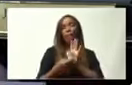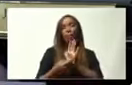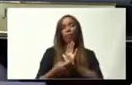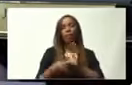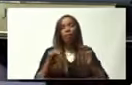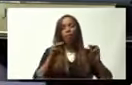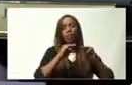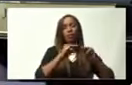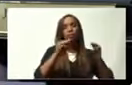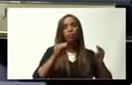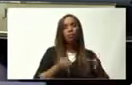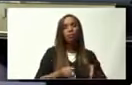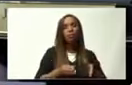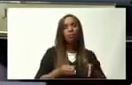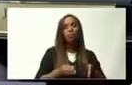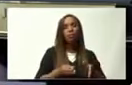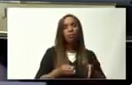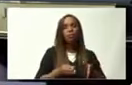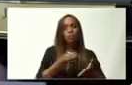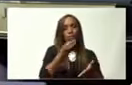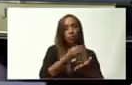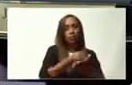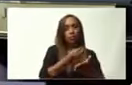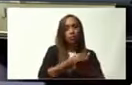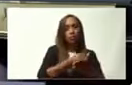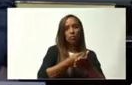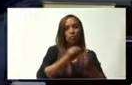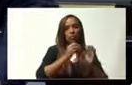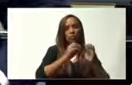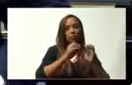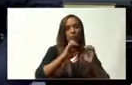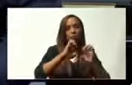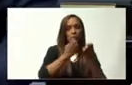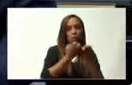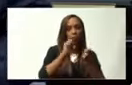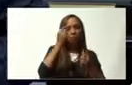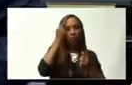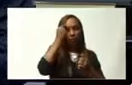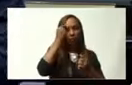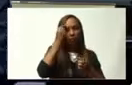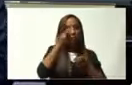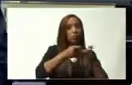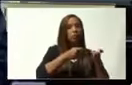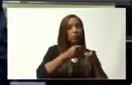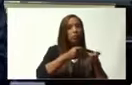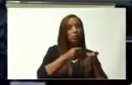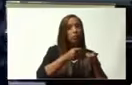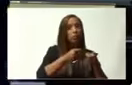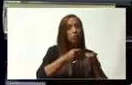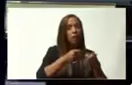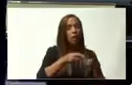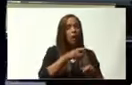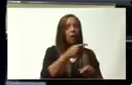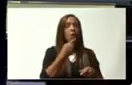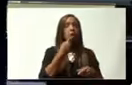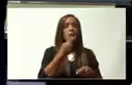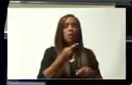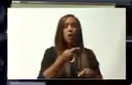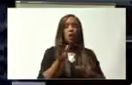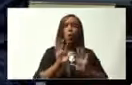función del Producto Interno Bruto del año 2020, cuando el Producto Interno Bruto nosotros estaba bajito.